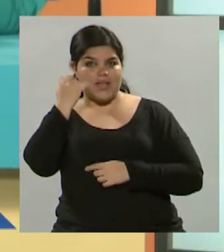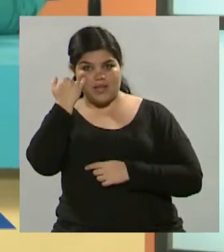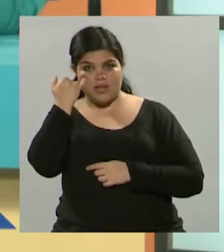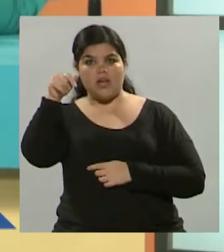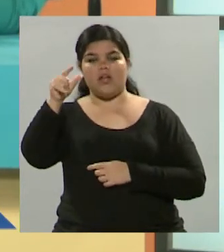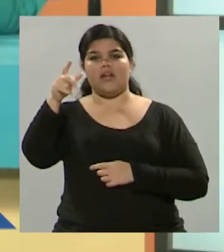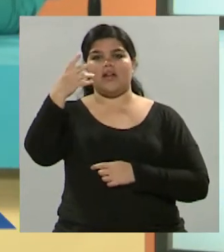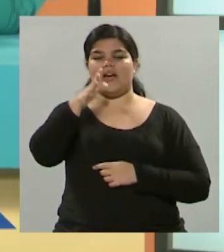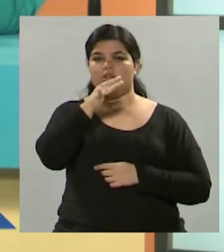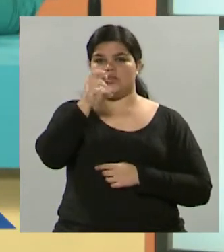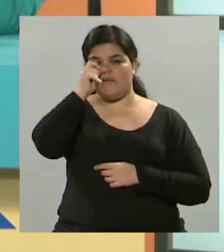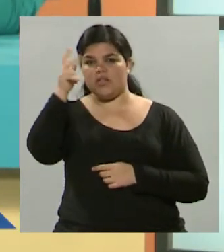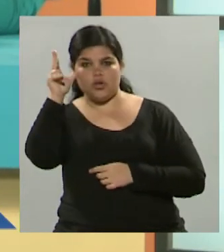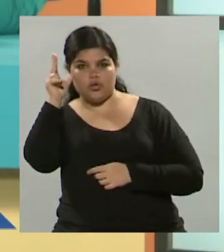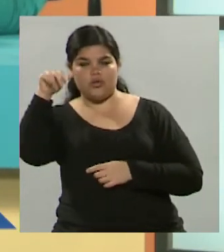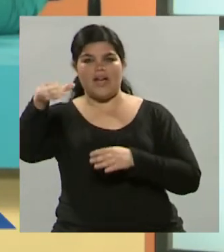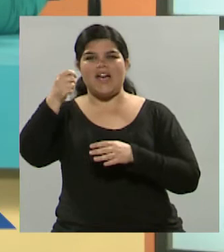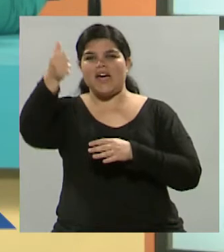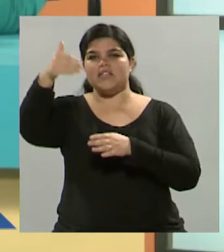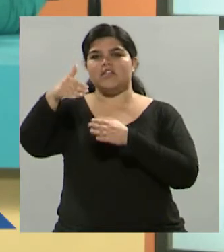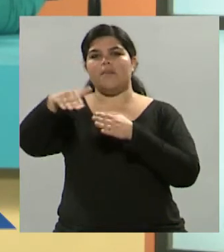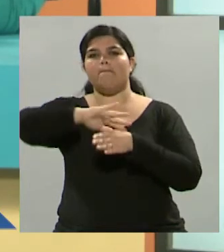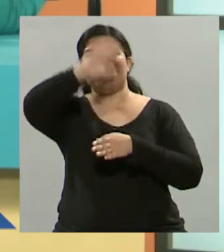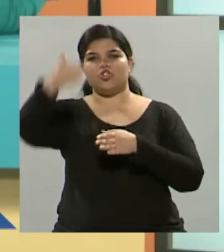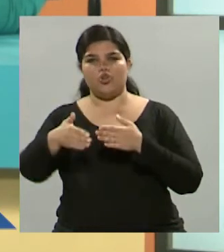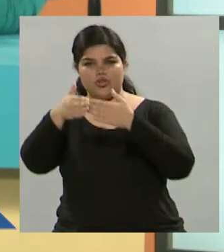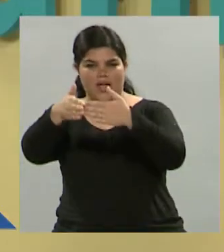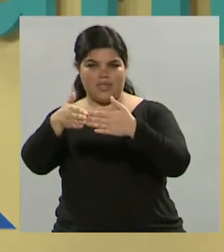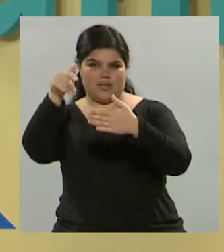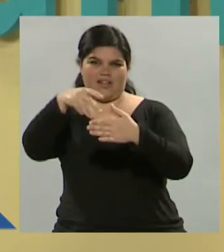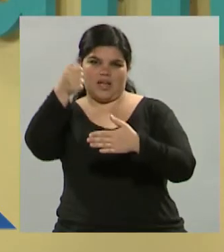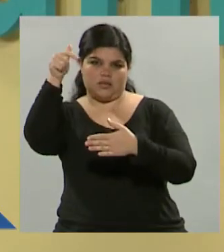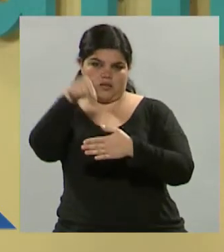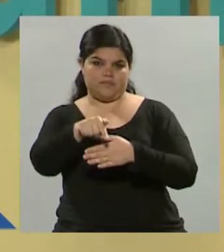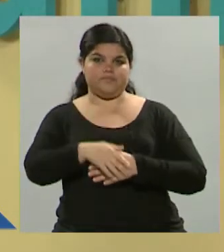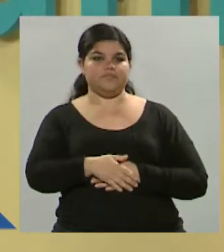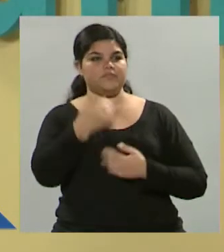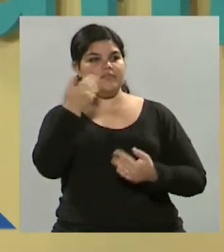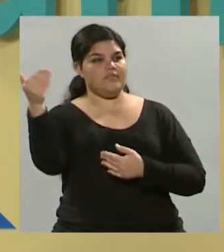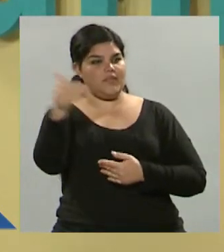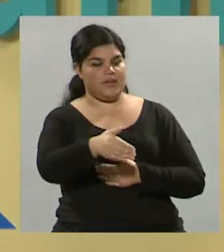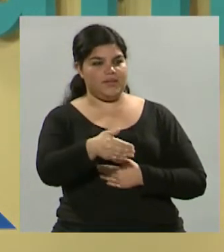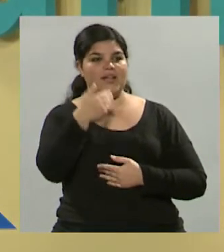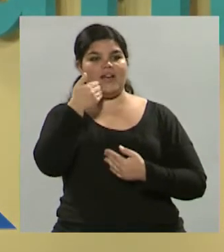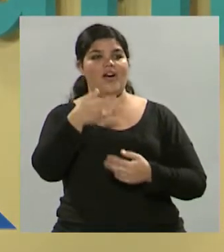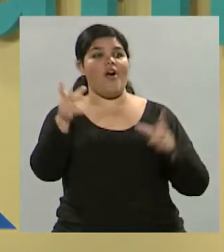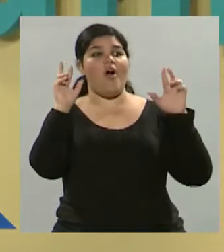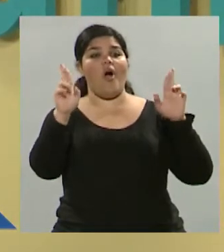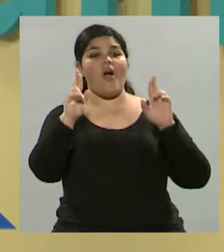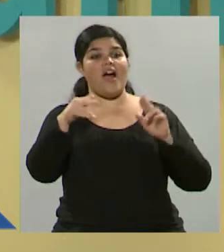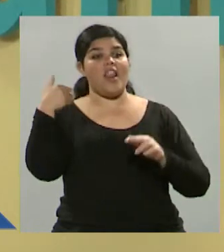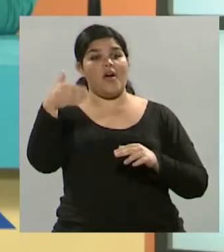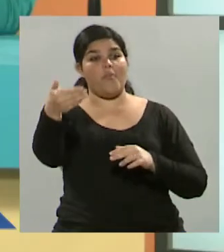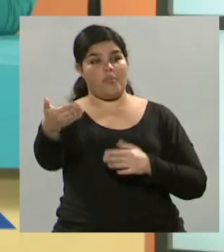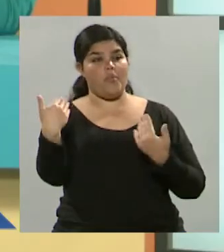de Sí, Godoy Cruz. Paraguay y Paso, casi llegando a Paso de los Andes. Muy bien. Gracias por venir, que tengan una gran función. Espero que sigan haciendo más, así las puedo ir a ver.